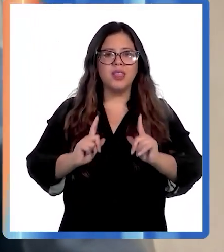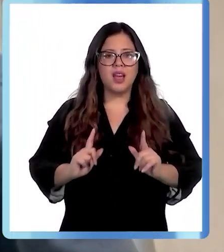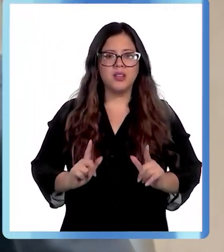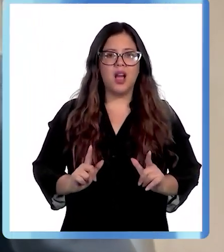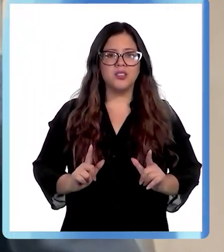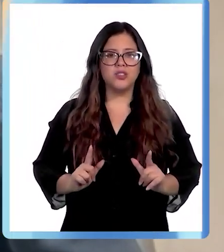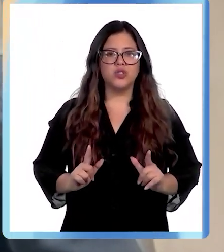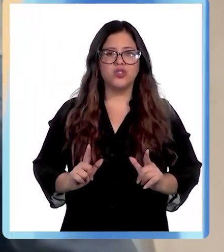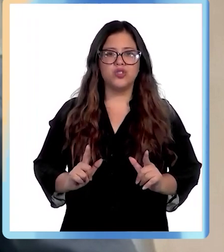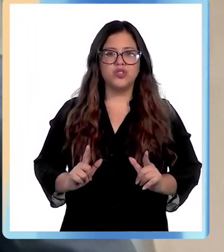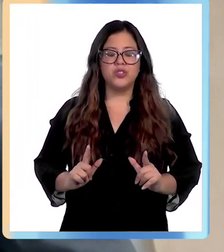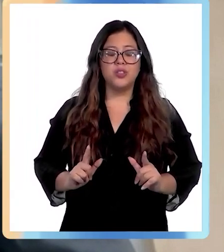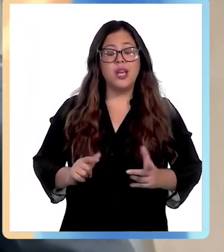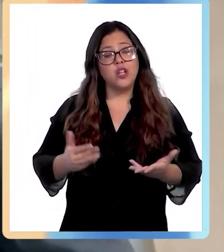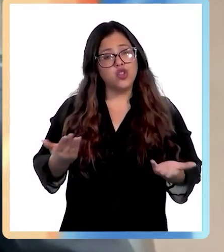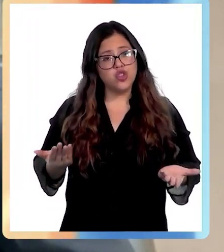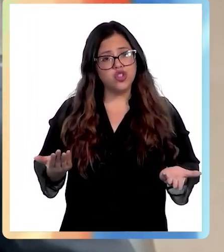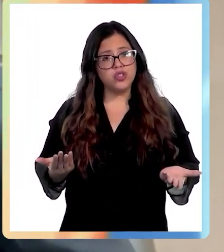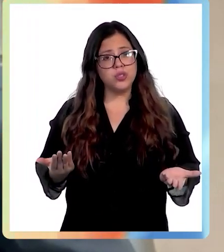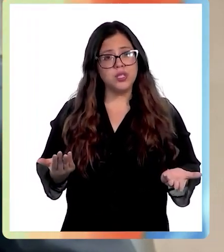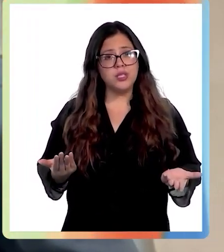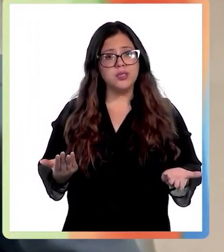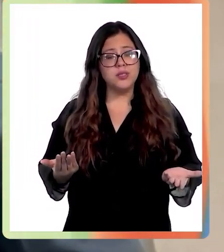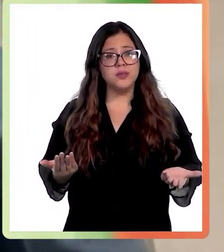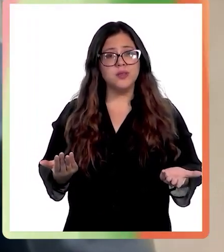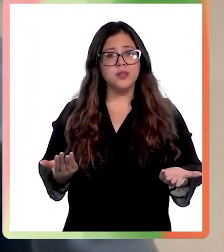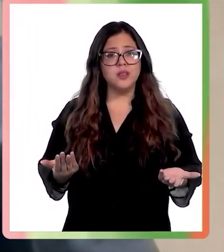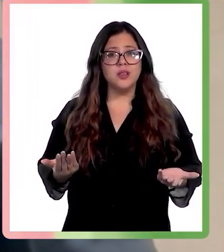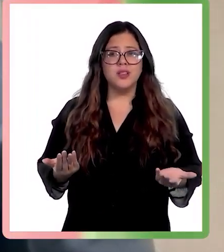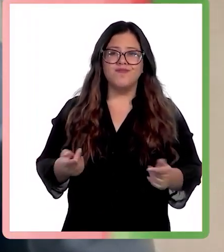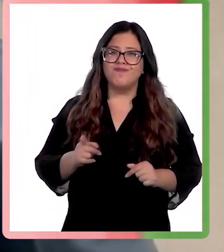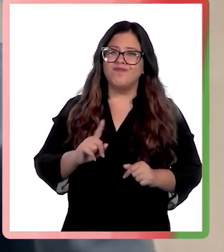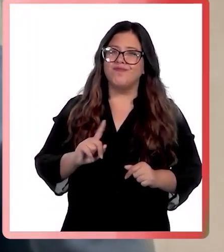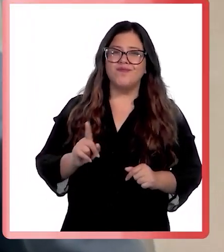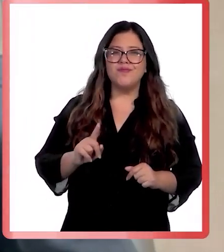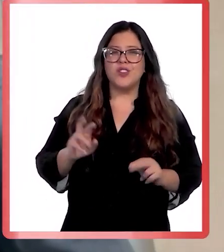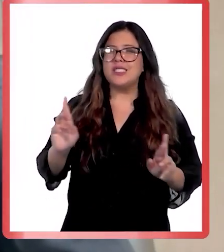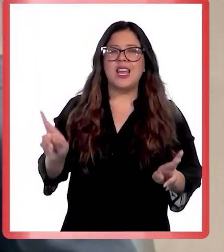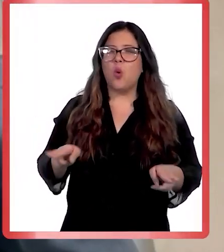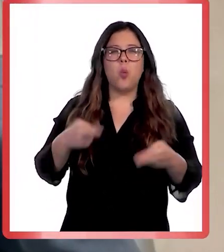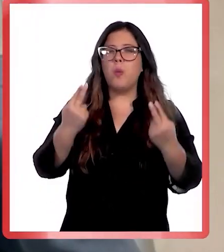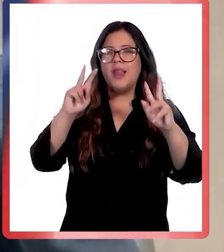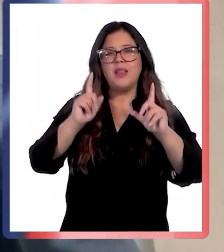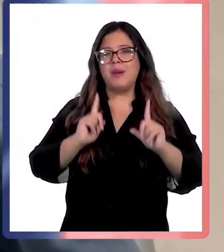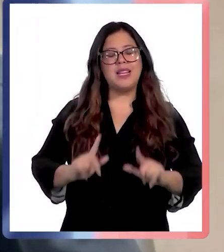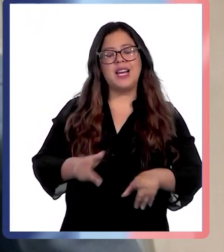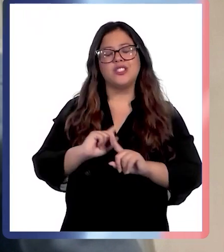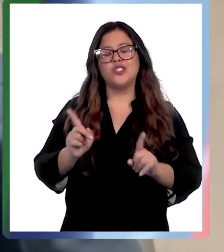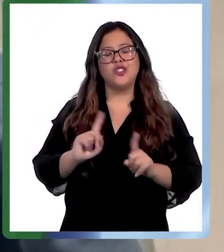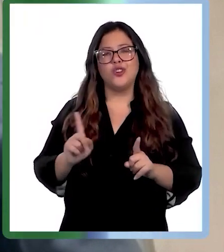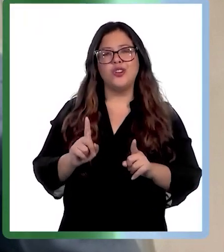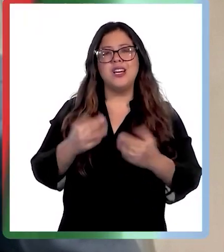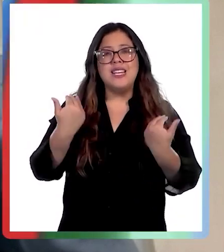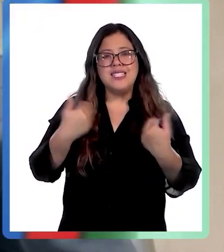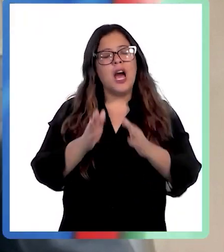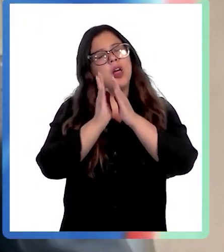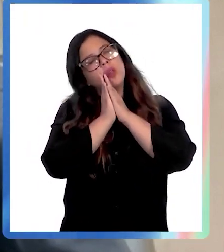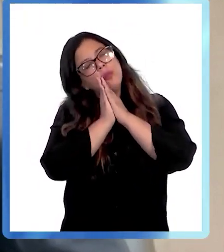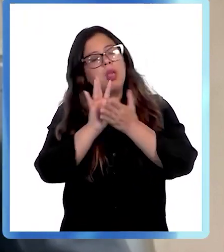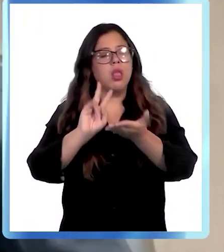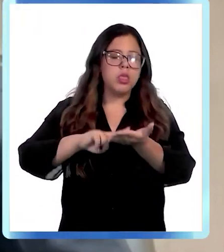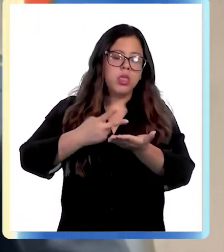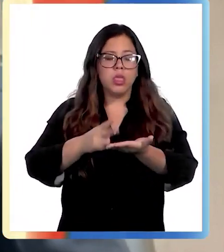a todos sus procesos. Por lo tanto, no se recupera, no se recupera del hecho de dormir mal.